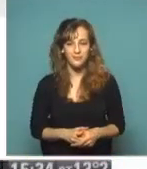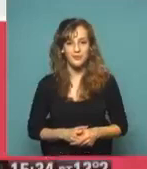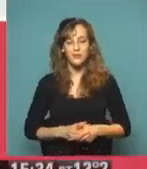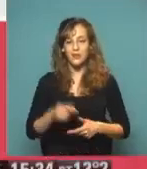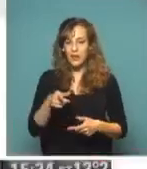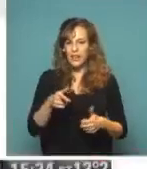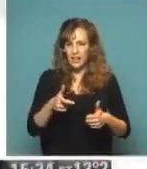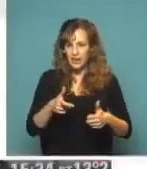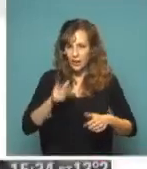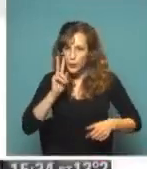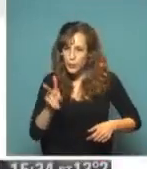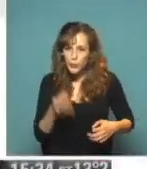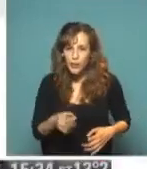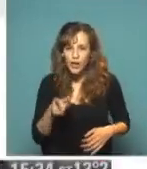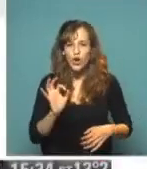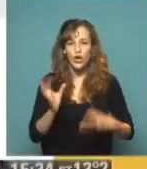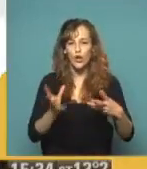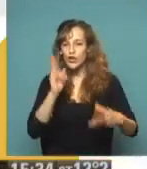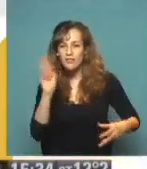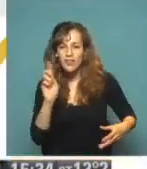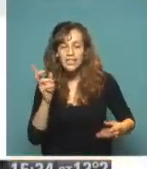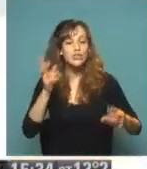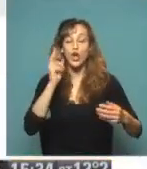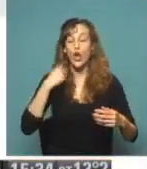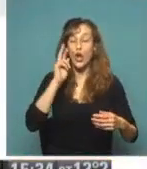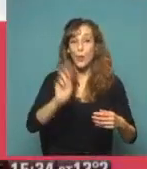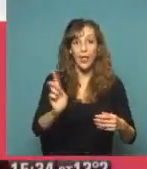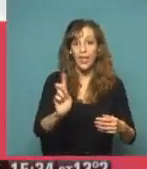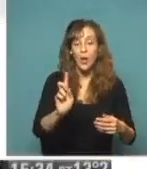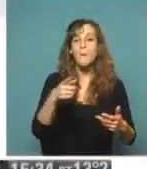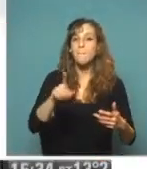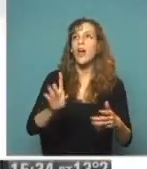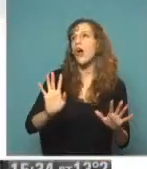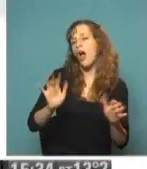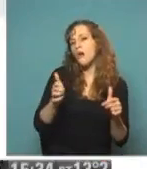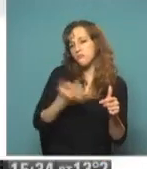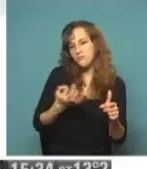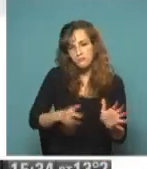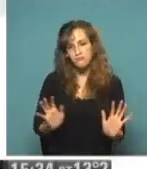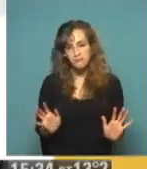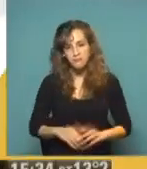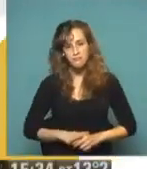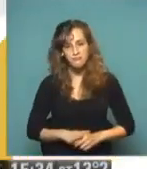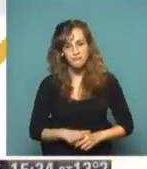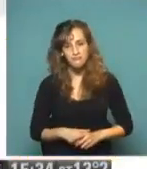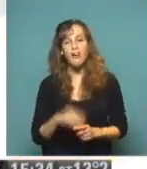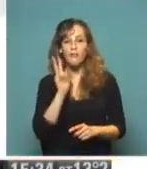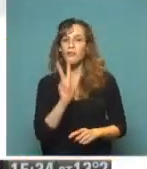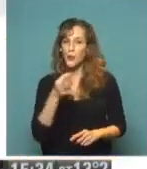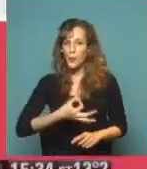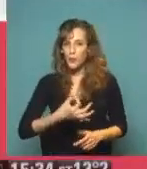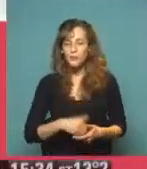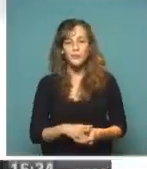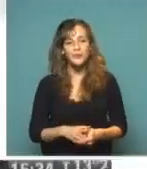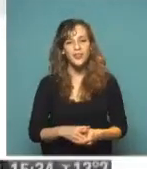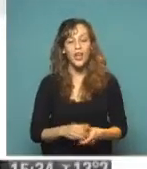¿Esto se está viendo o no se ve, por suerte? Se ve poco. Yo no llego a verlo, pero imagino. No, sí, se ve. Ahí tengo la tele prendida y lo veo bien. Yo espero Perfecto.